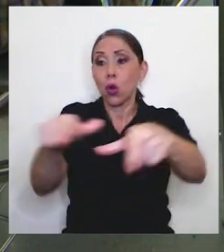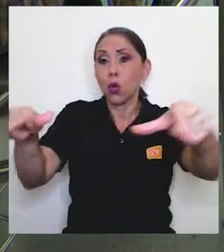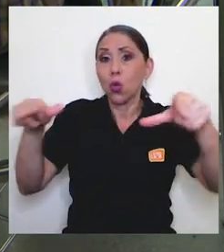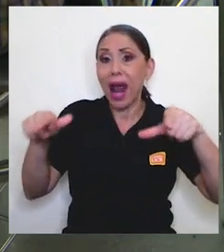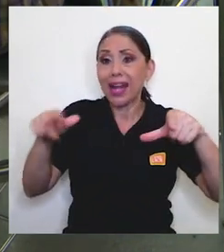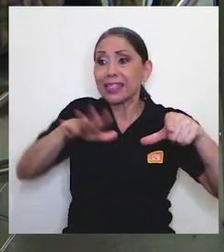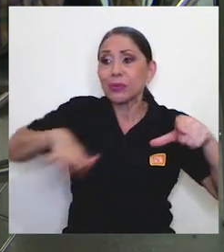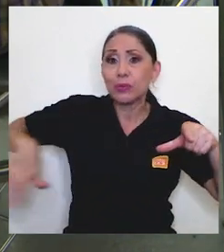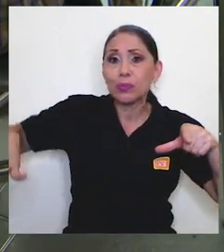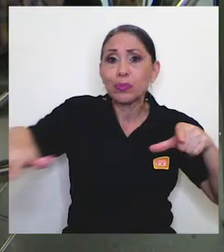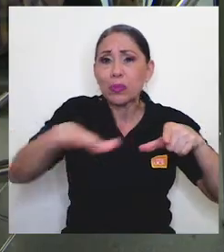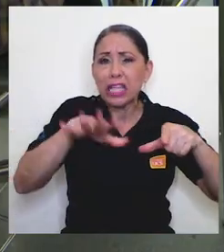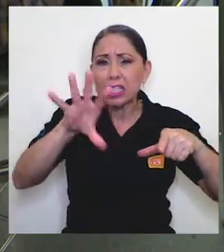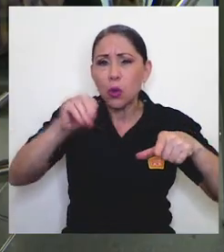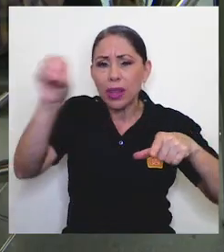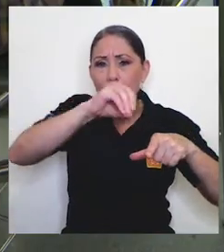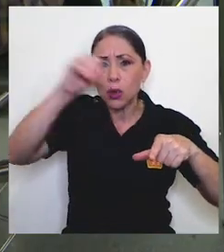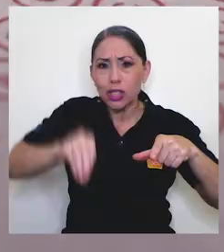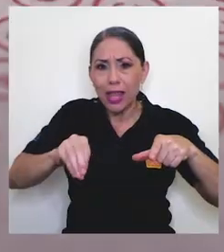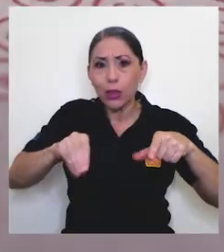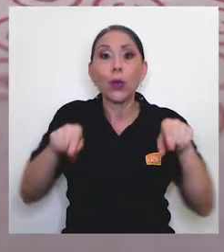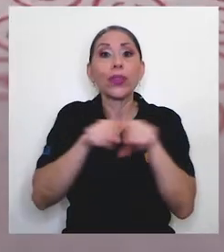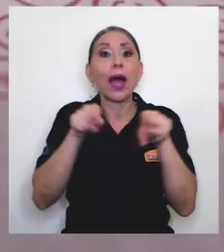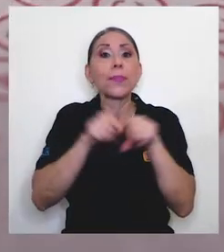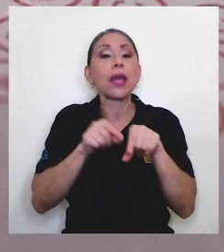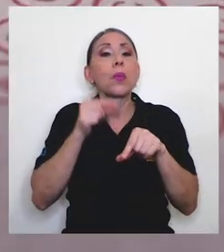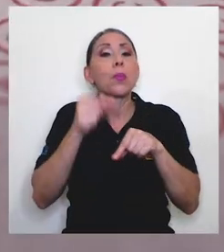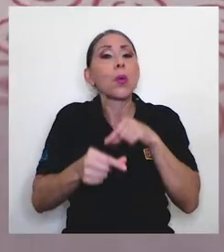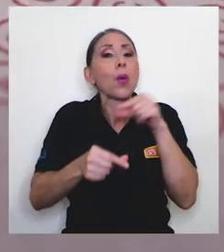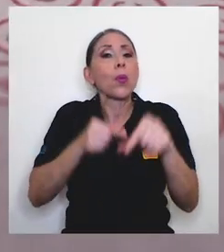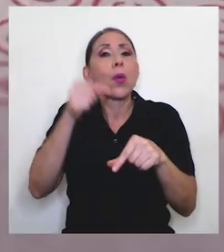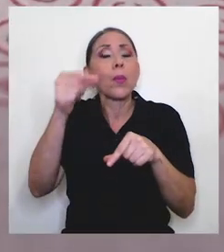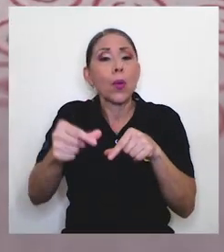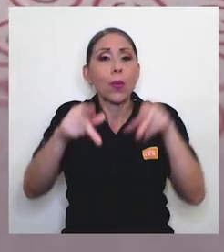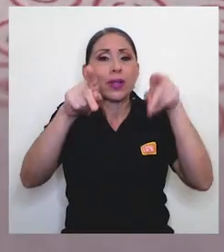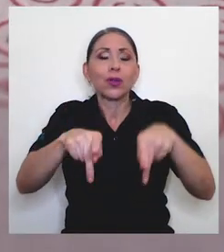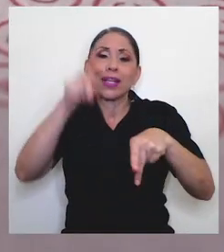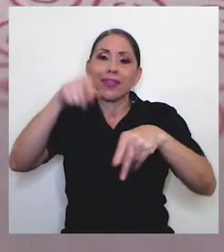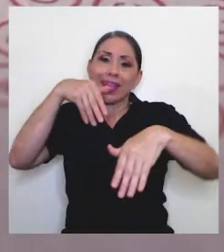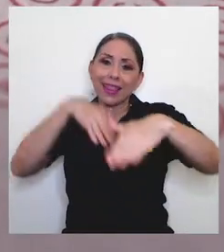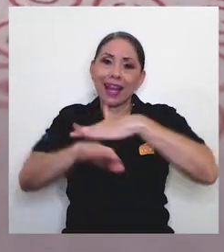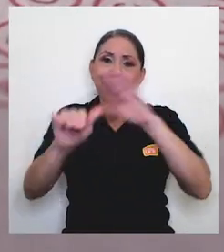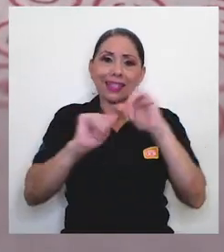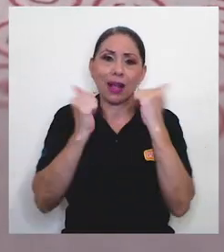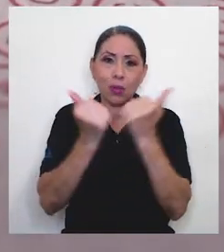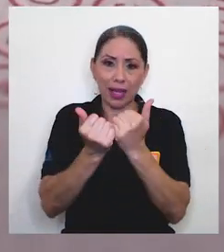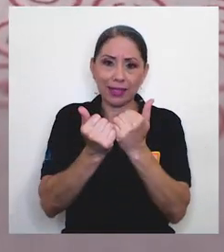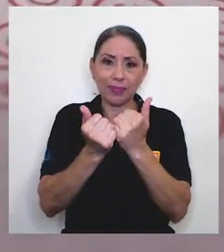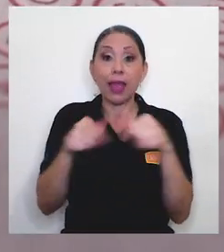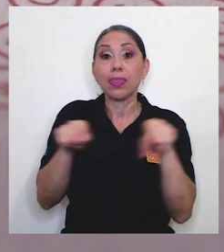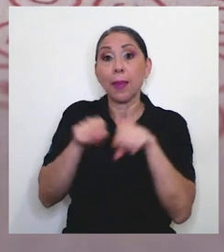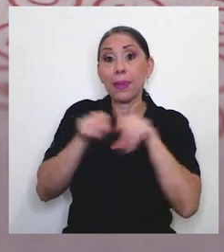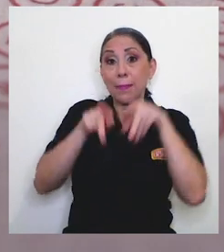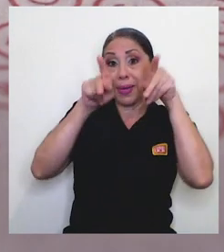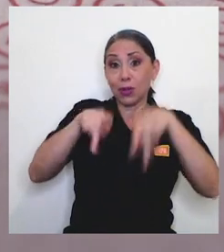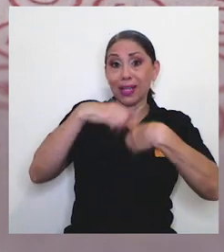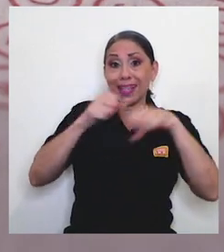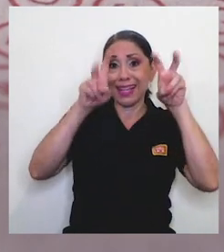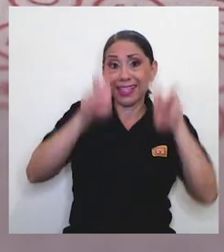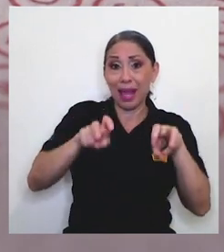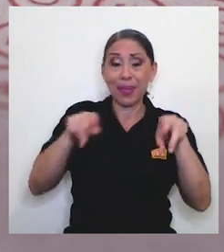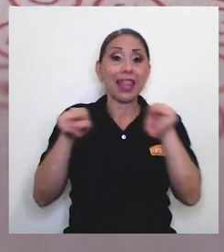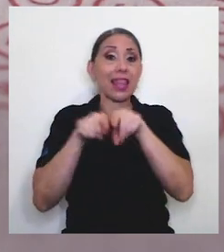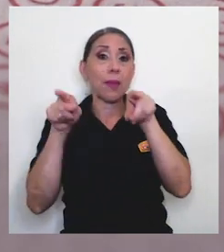50% e ingreso gradual a las aulas. Además, tanto los funcionarios como aspirantes deberán portar mascarilla y